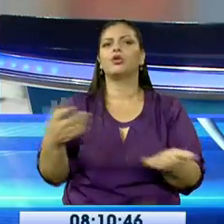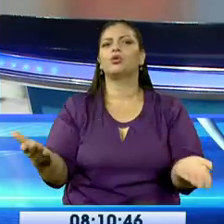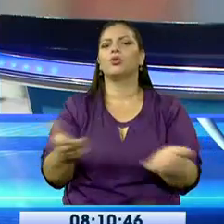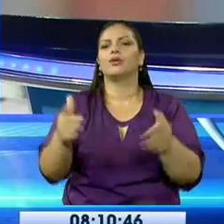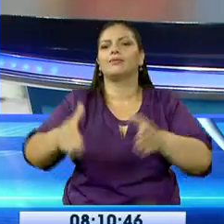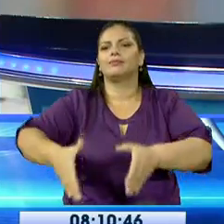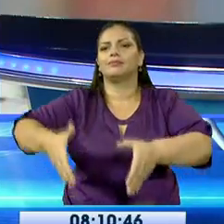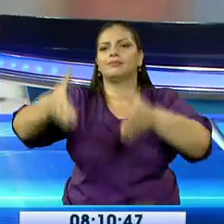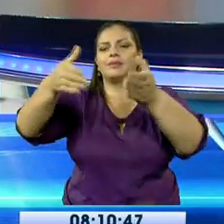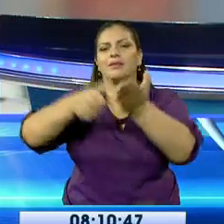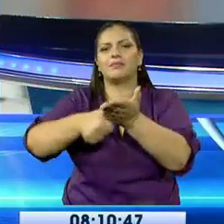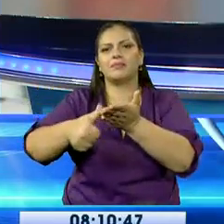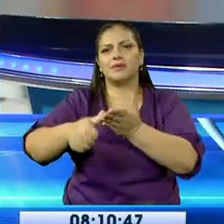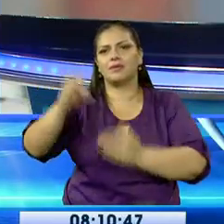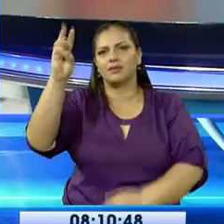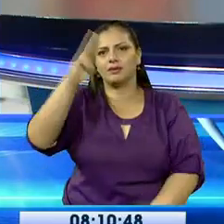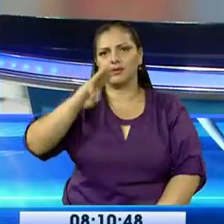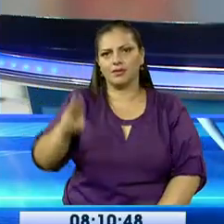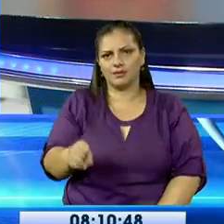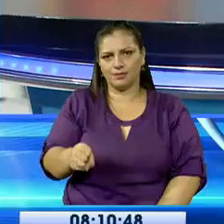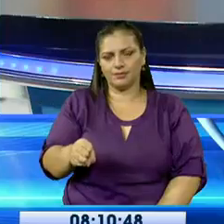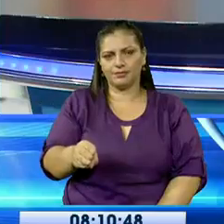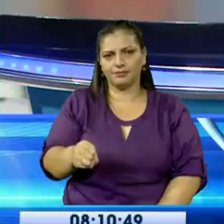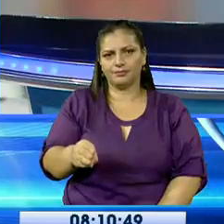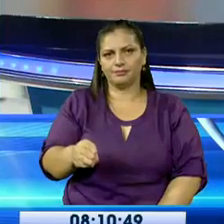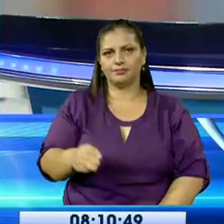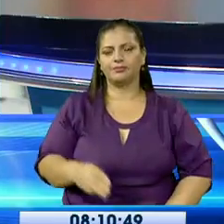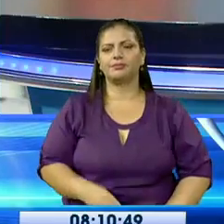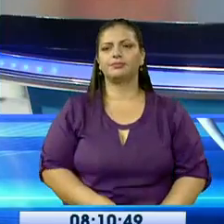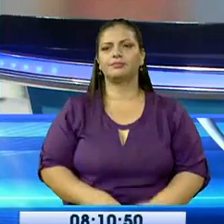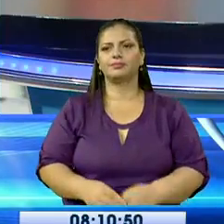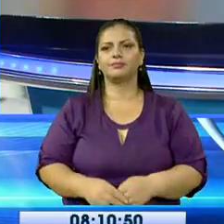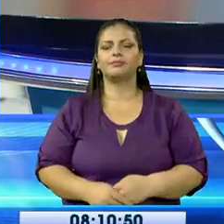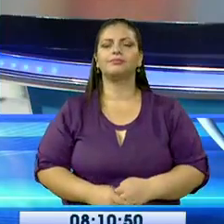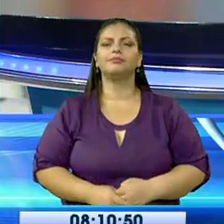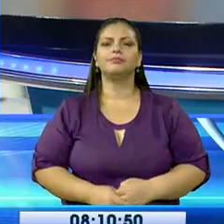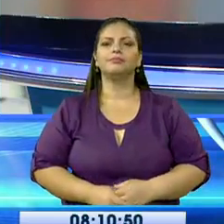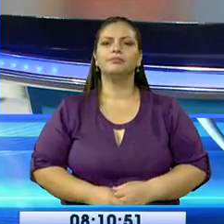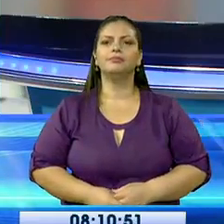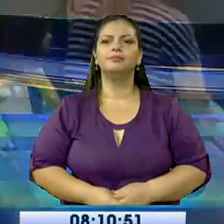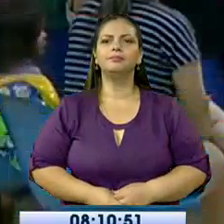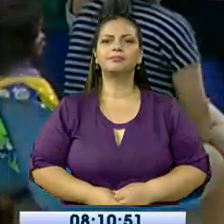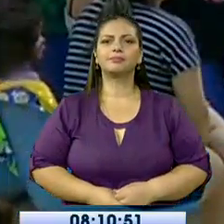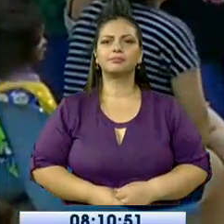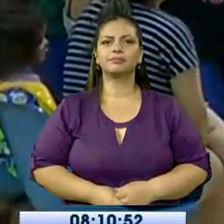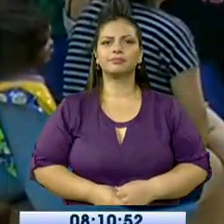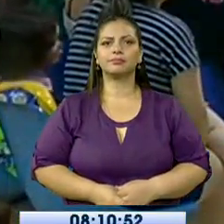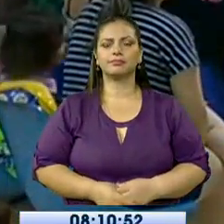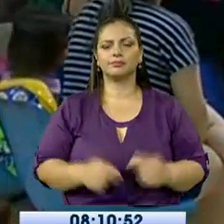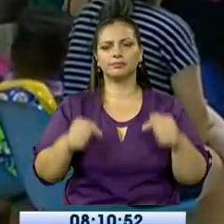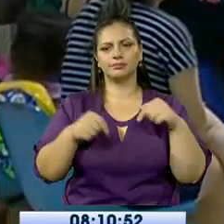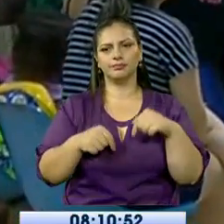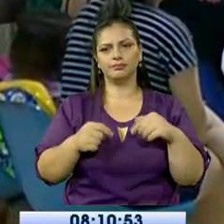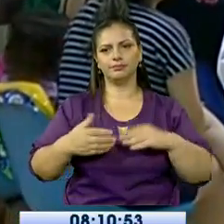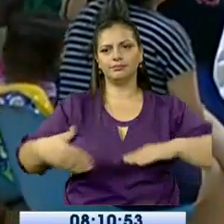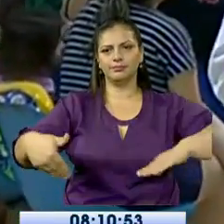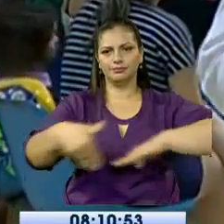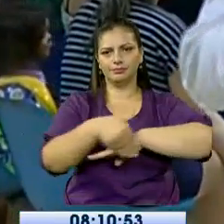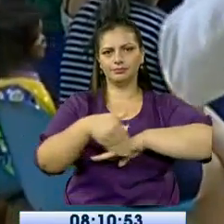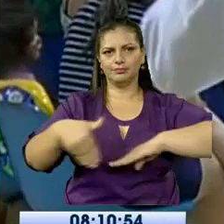que pertenecen al Distrito 1 del Ministerio de Salud Pública, ubicado específicamente en la intersección de las